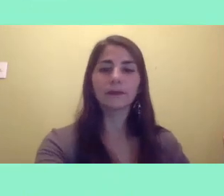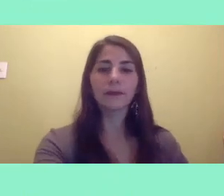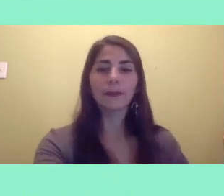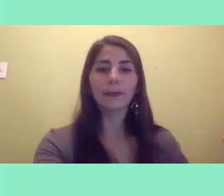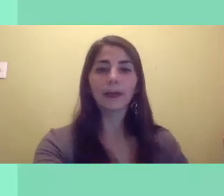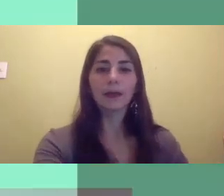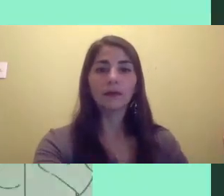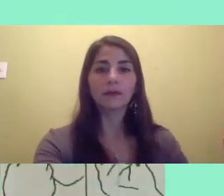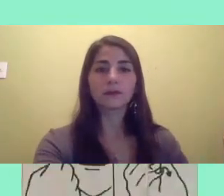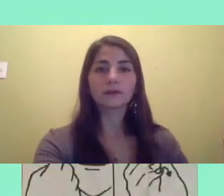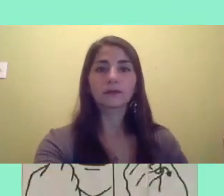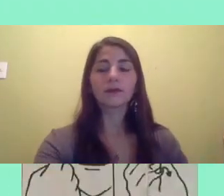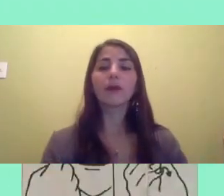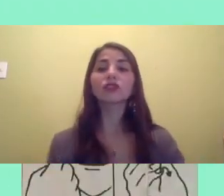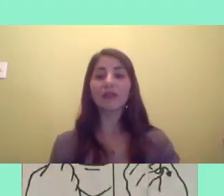dominante.